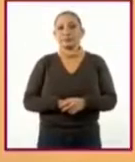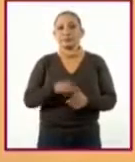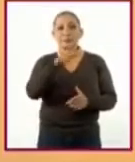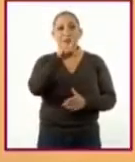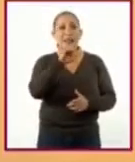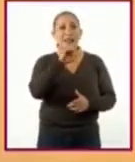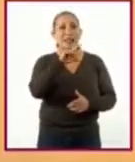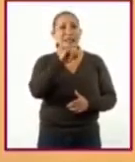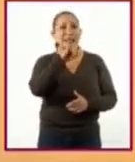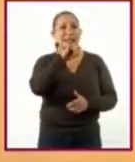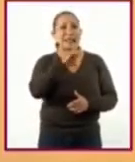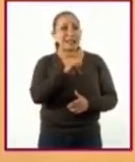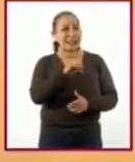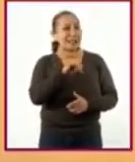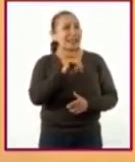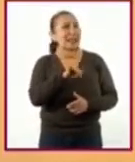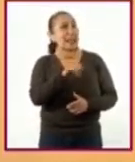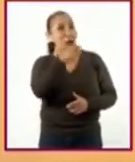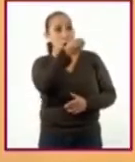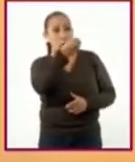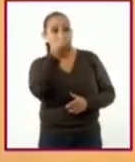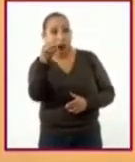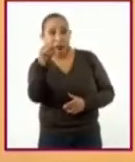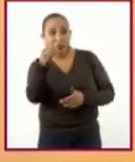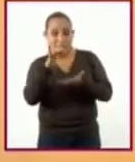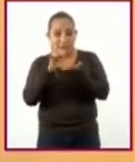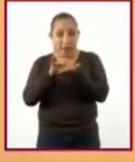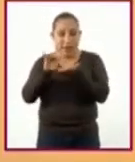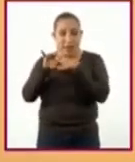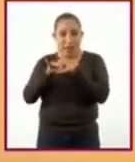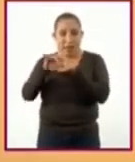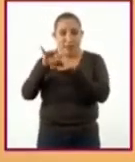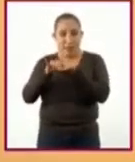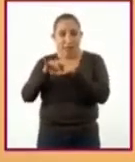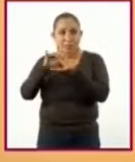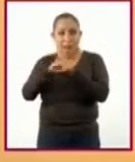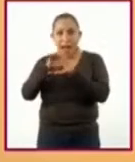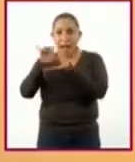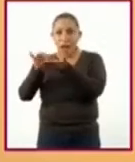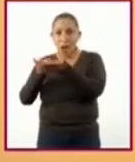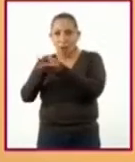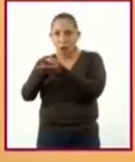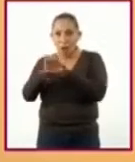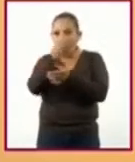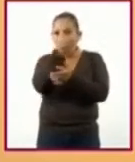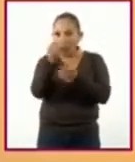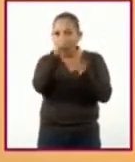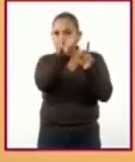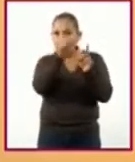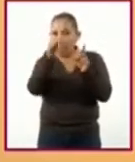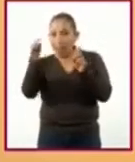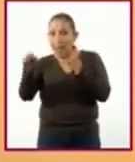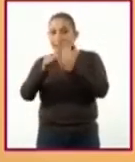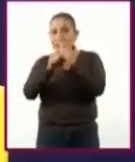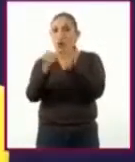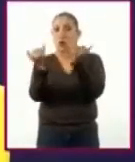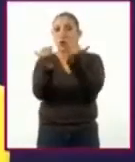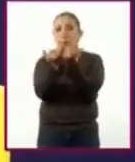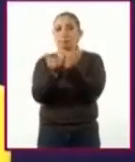Leslie, como me lo acabas de decir, es el orden de las teclas que debes oprimir en la calculadora, seguido del signo